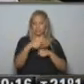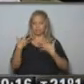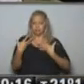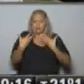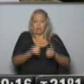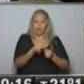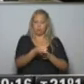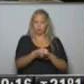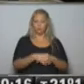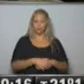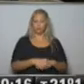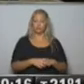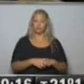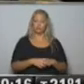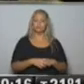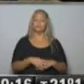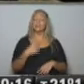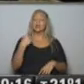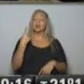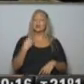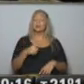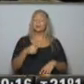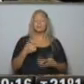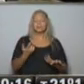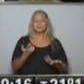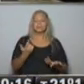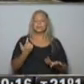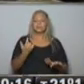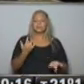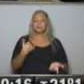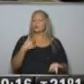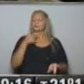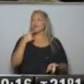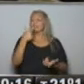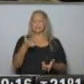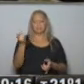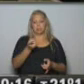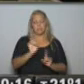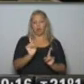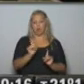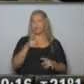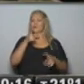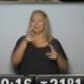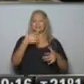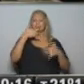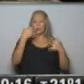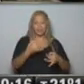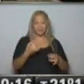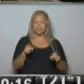apoyo. Pero una vez más, no les voy a mentir, les voy a decir la verdad como